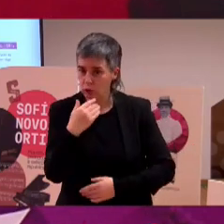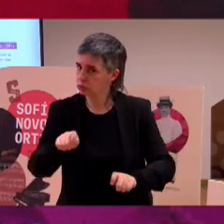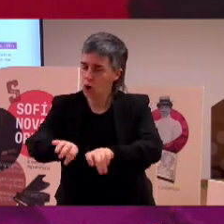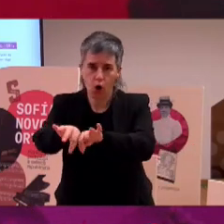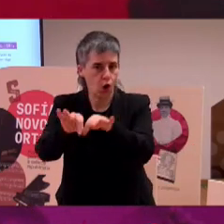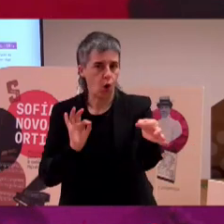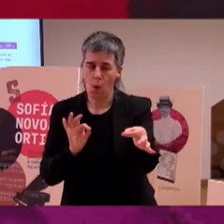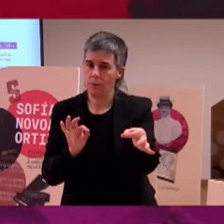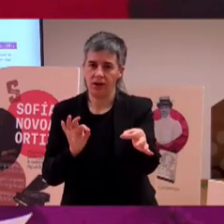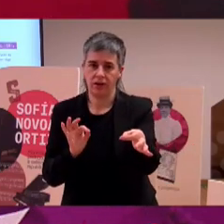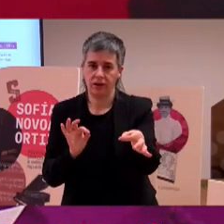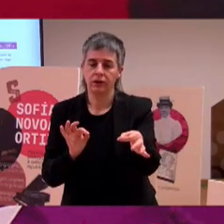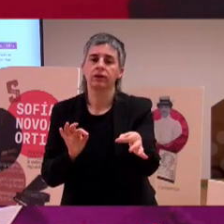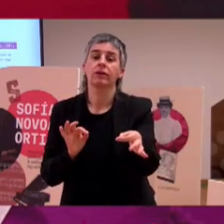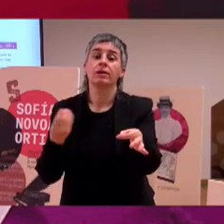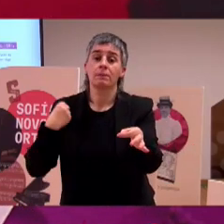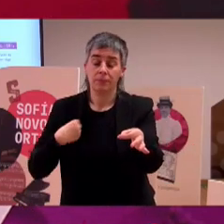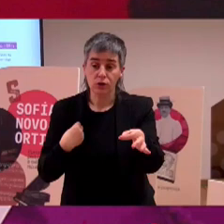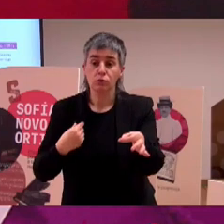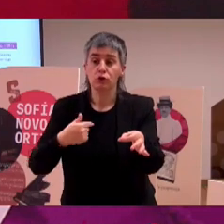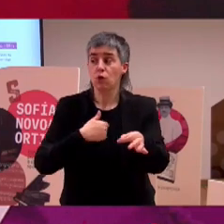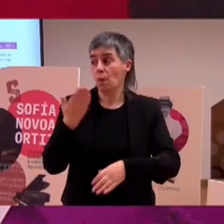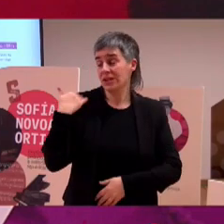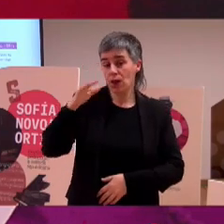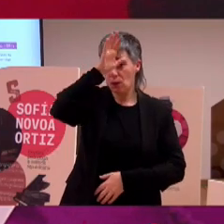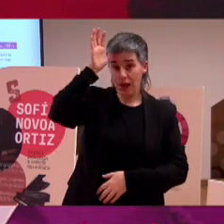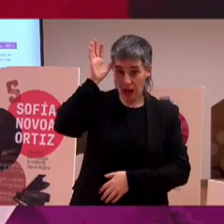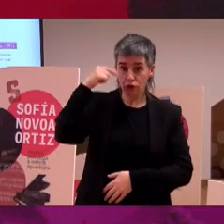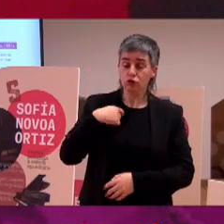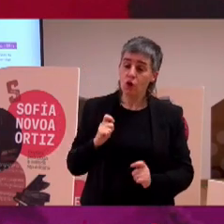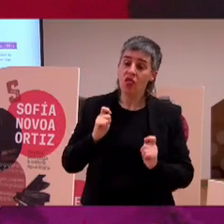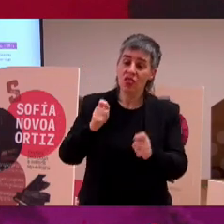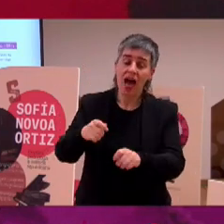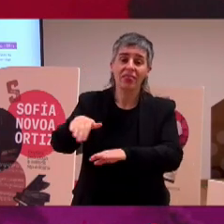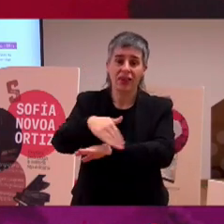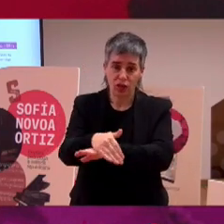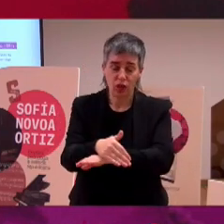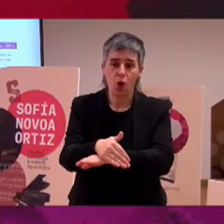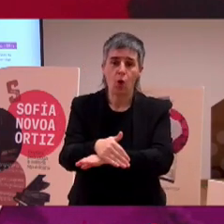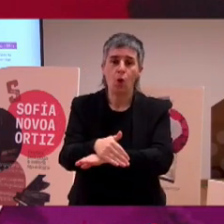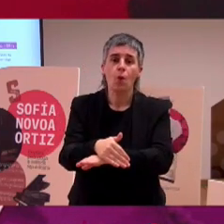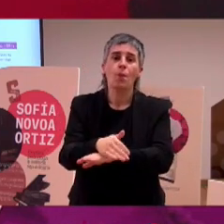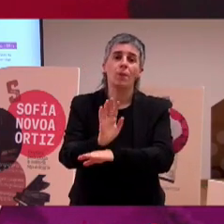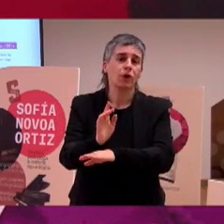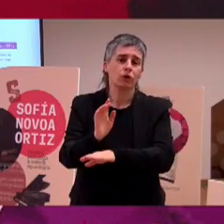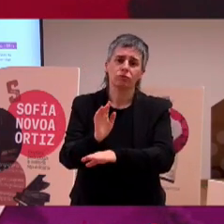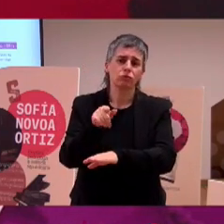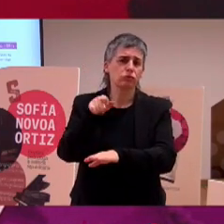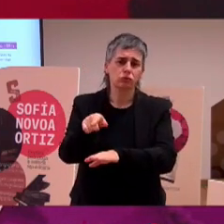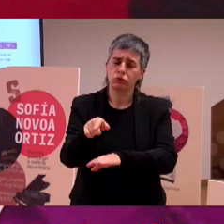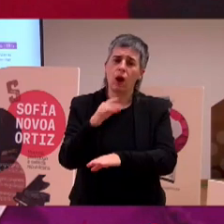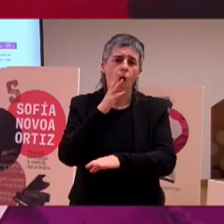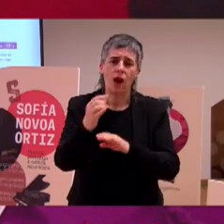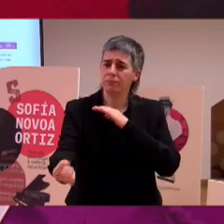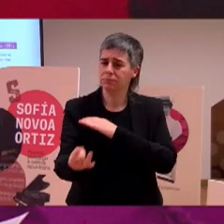Me permití dar su dirección el verano pasado cuando pensaba ir a Francia, pero ahora ya carecen de interés. No me las envíe, por favor. Una